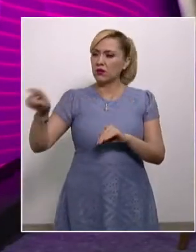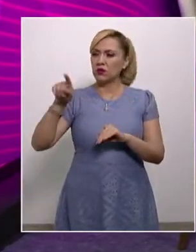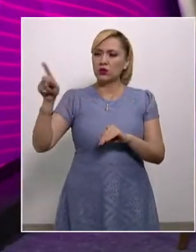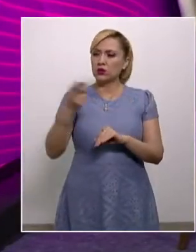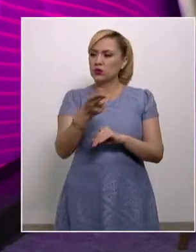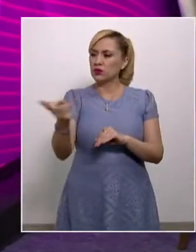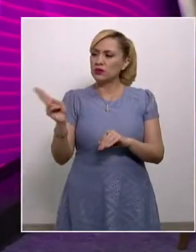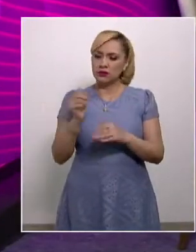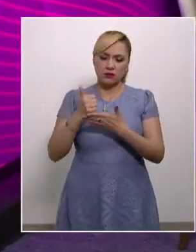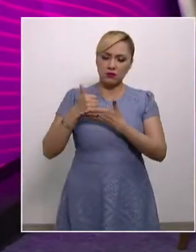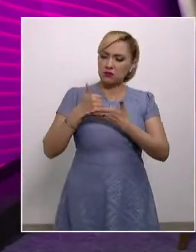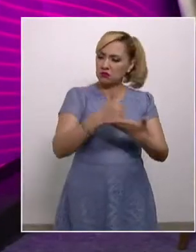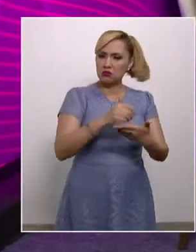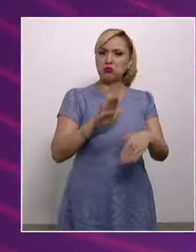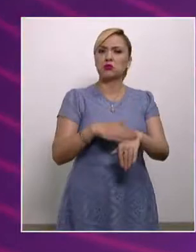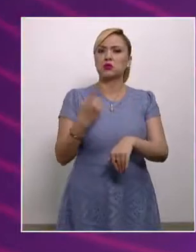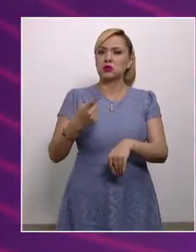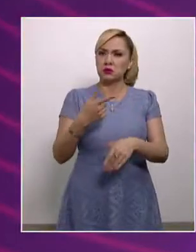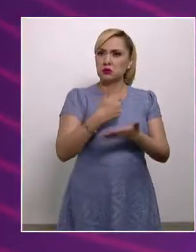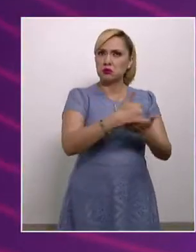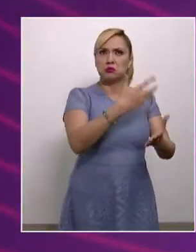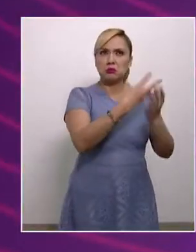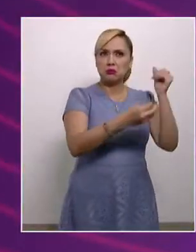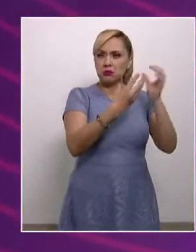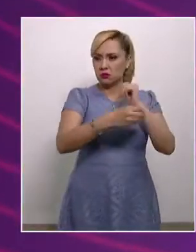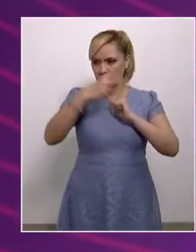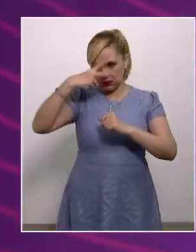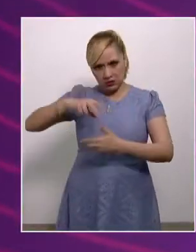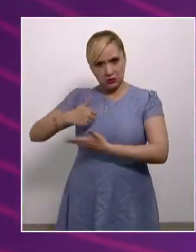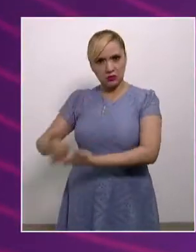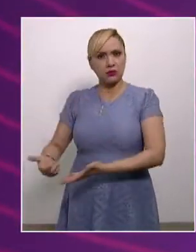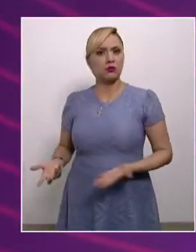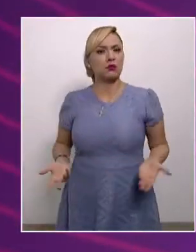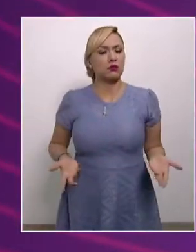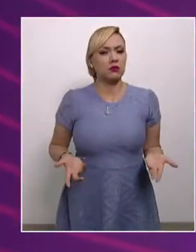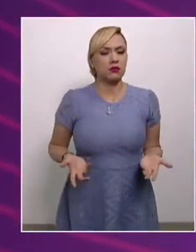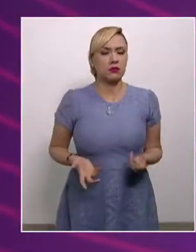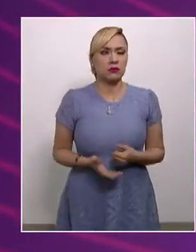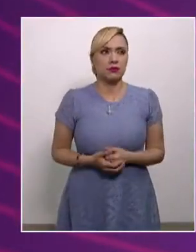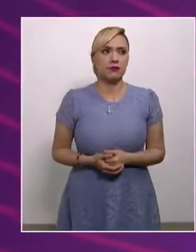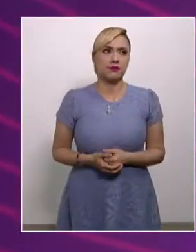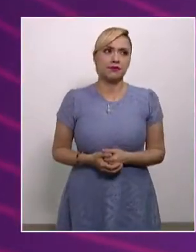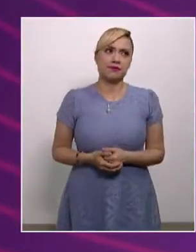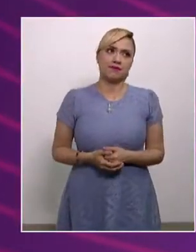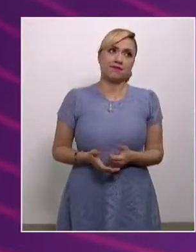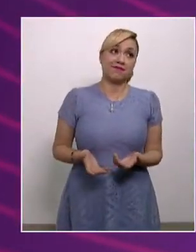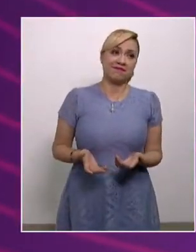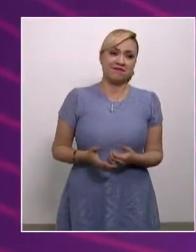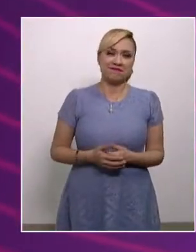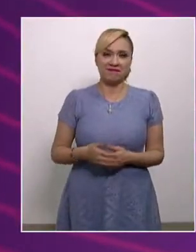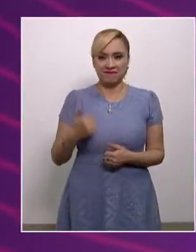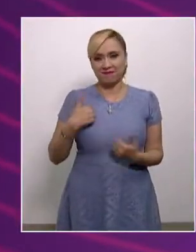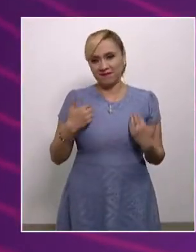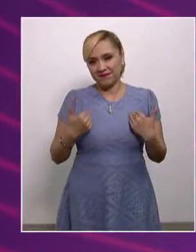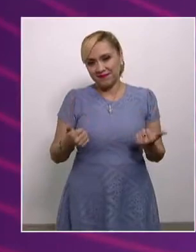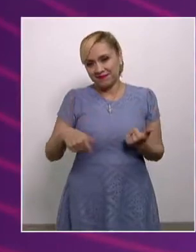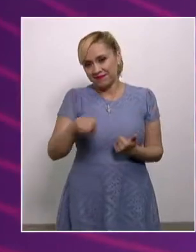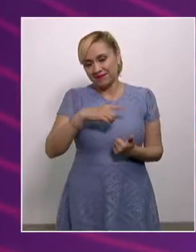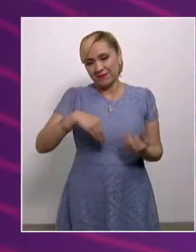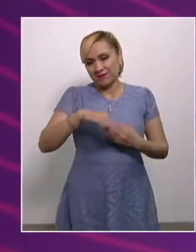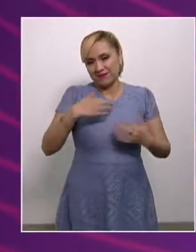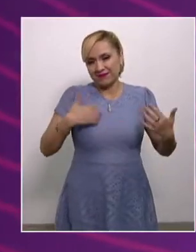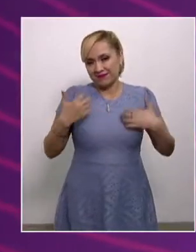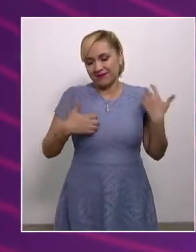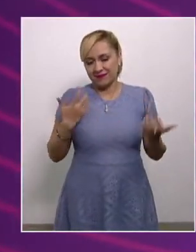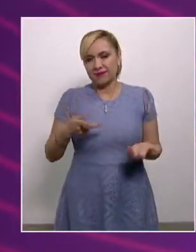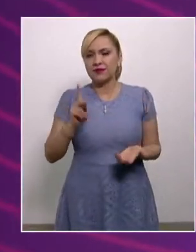estás ayudando a estas personas y no a los mexicanos? De pronto podemos entender por qué ese sentir, ¿no? Pero a lo